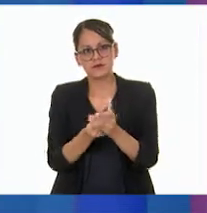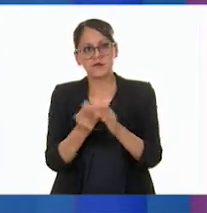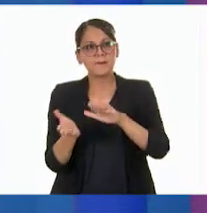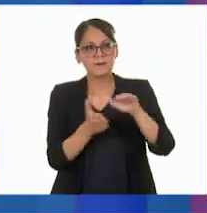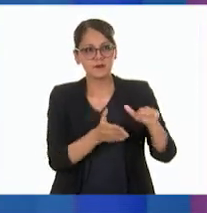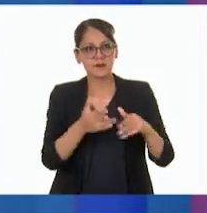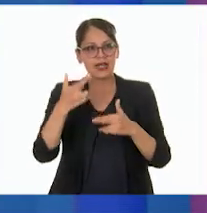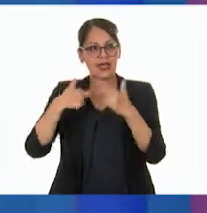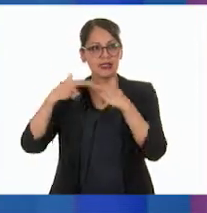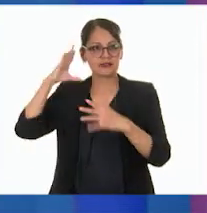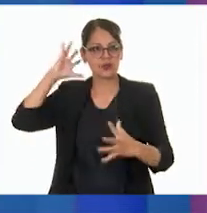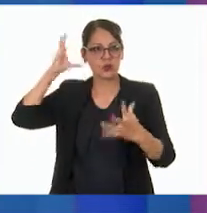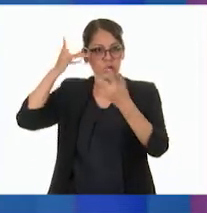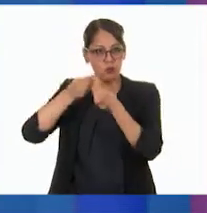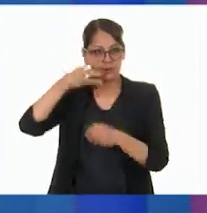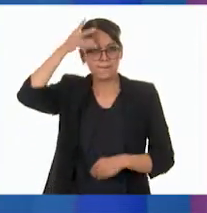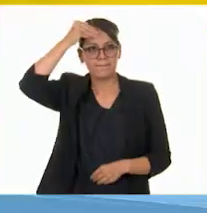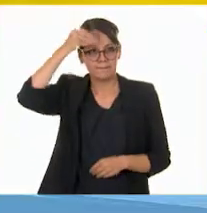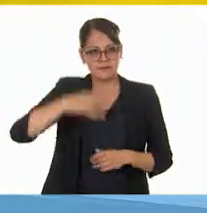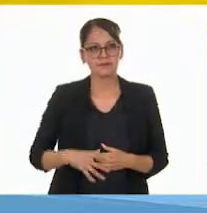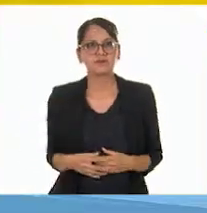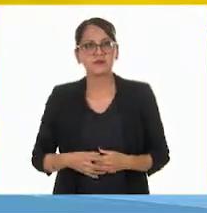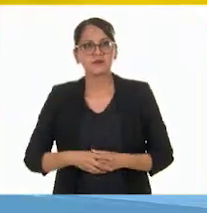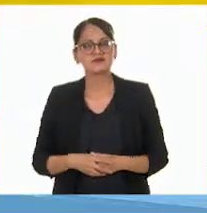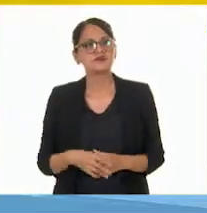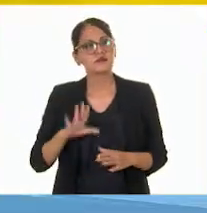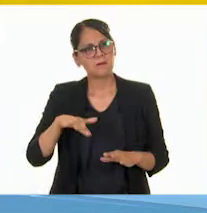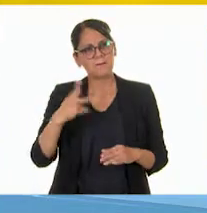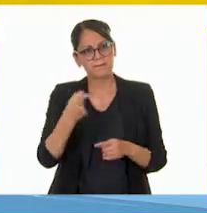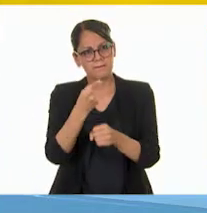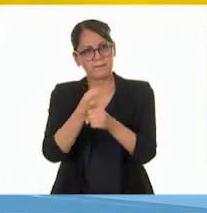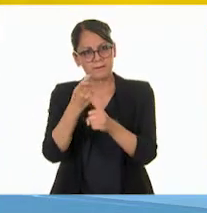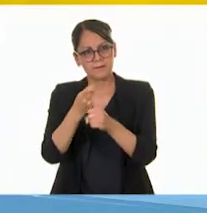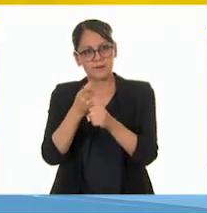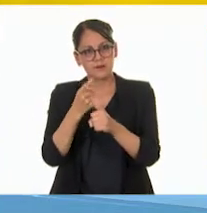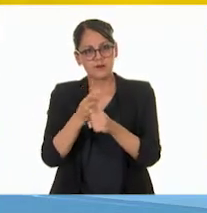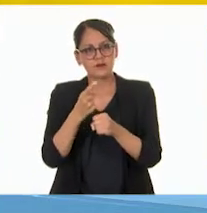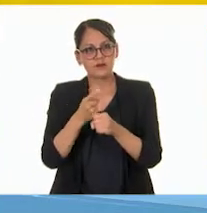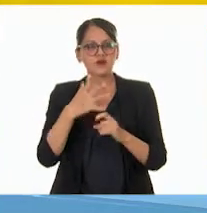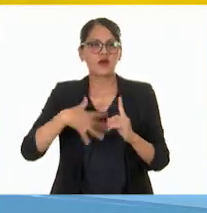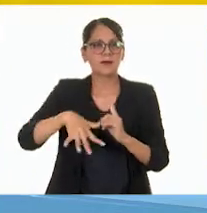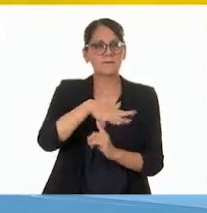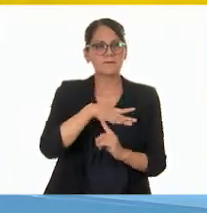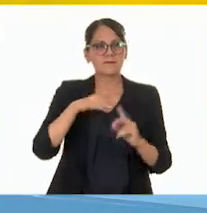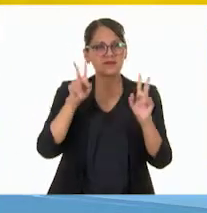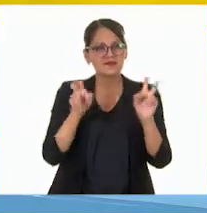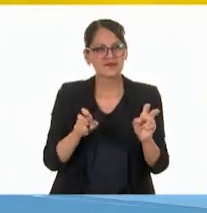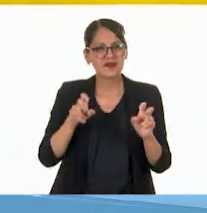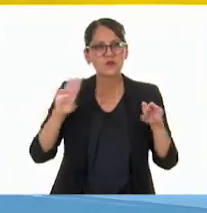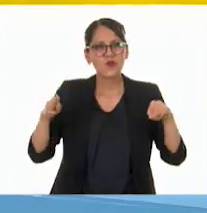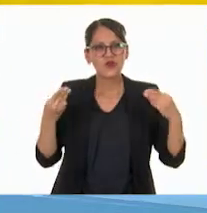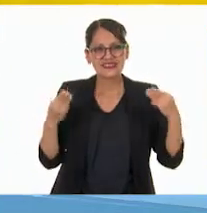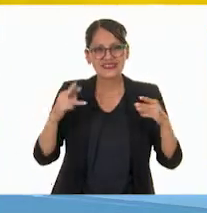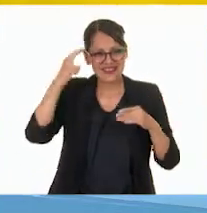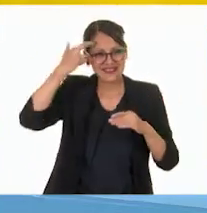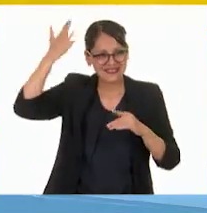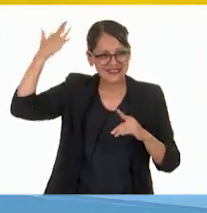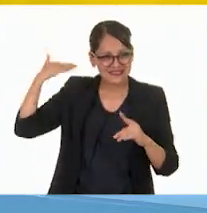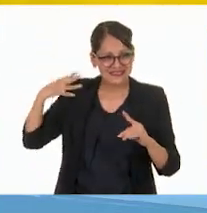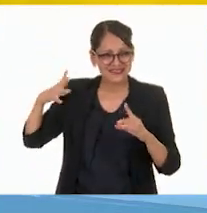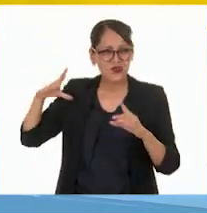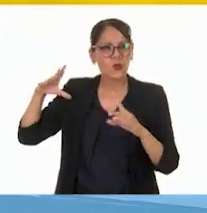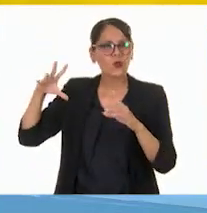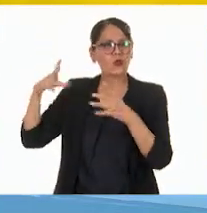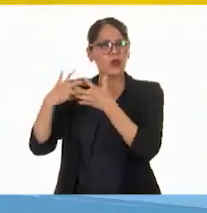a recapitular rápidamente lo que aprendimos. Pues primero nos ambientábamos y escuchábamos música del periodo virreinal,